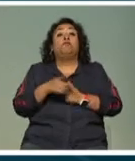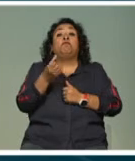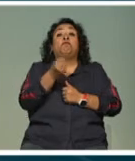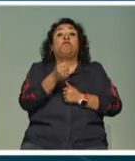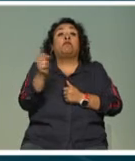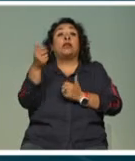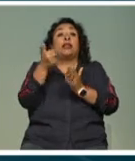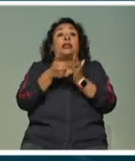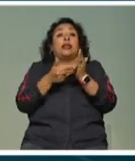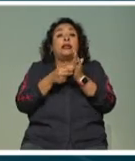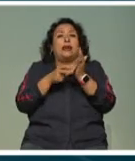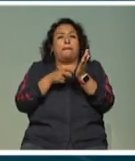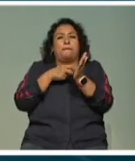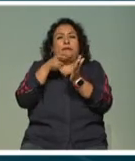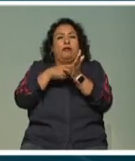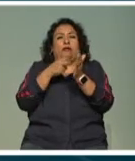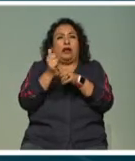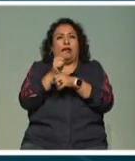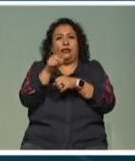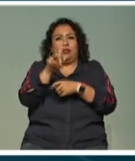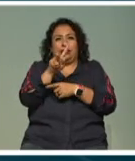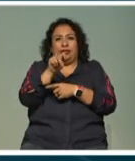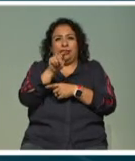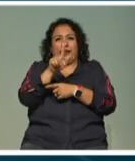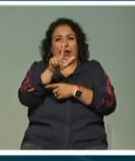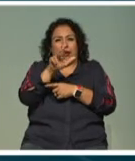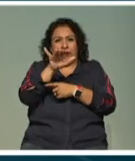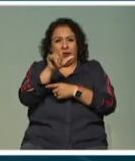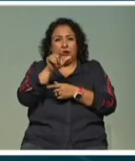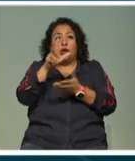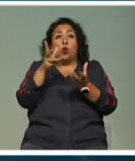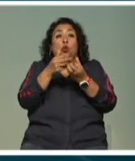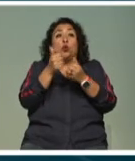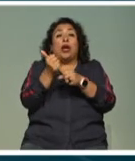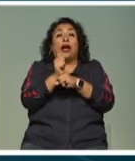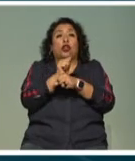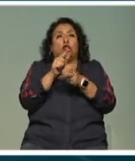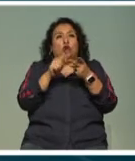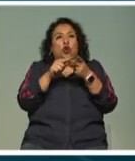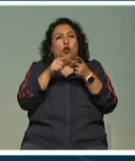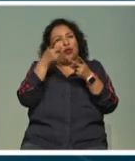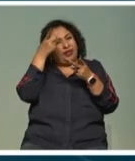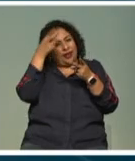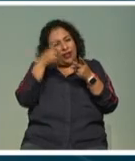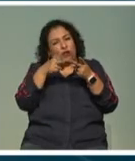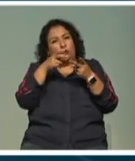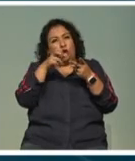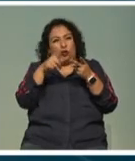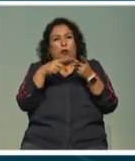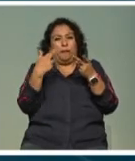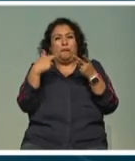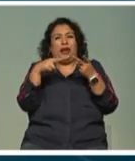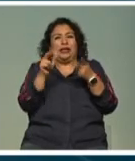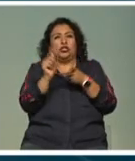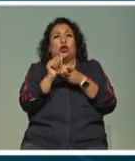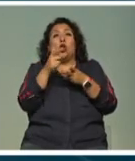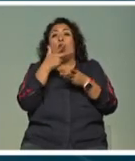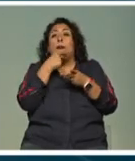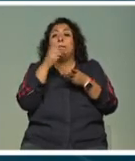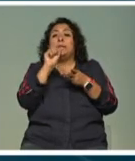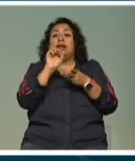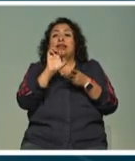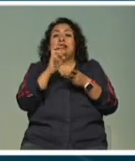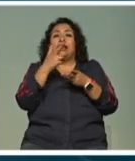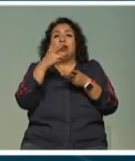Destacó en el taller de perfeccionamiento actoral de Televisa, donde junto al actor, director, productor y profesor de actuación Sergio